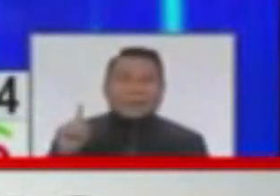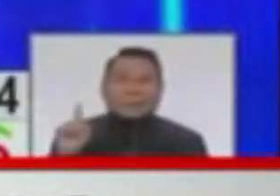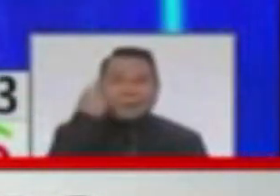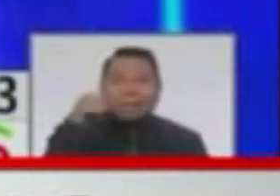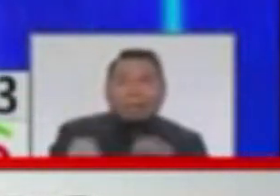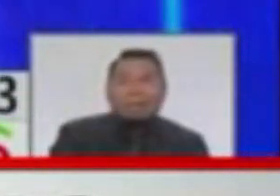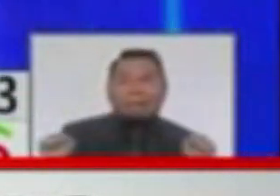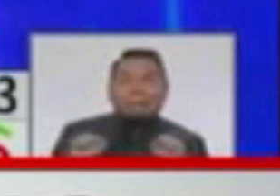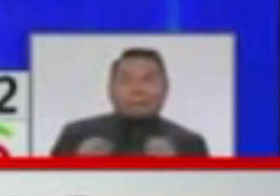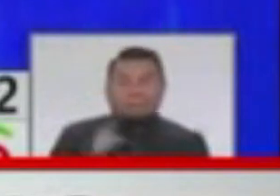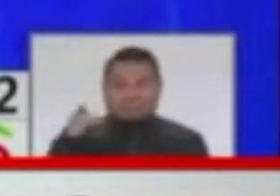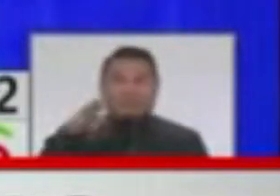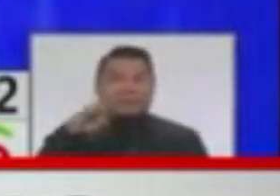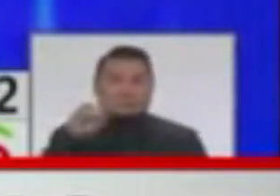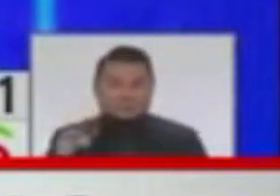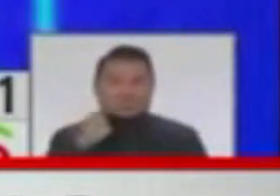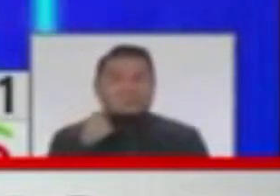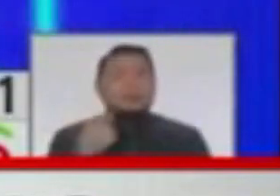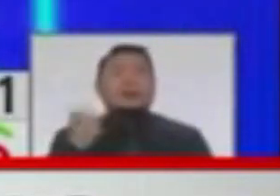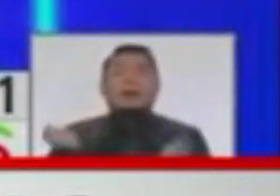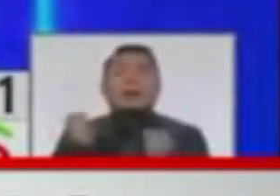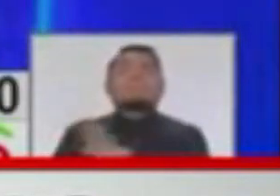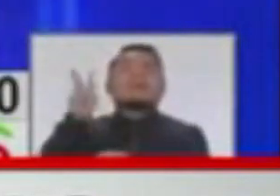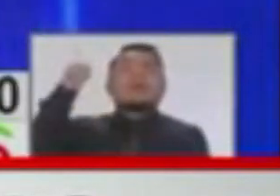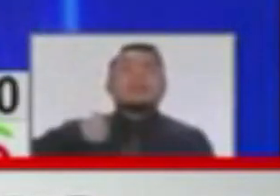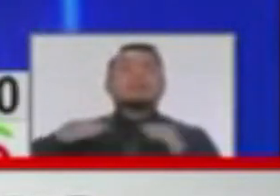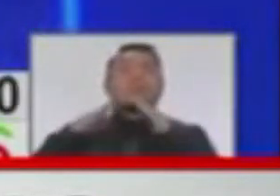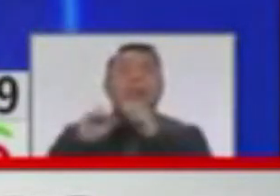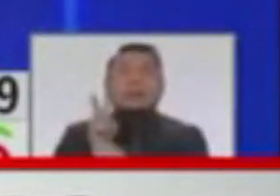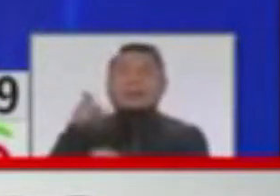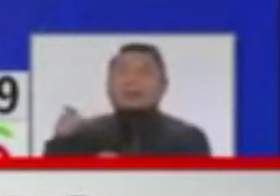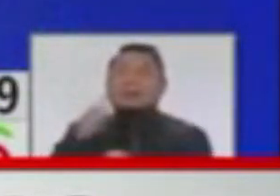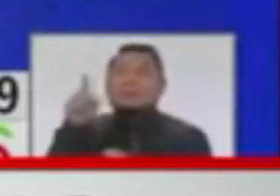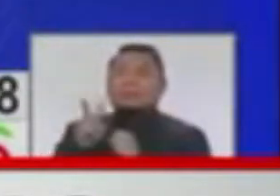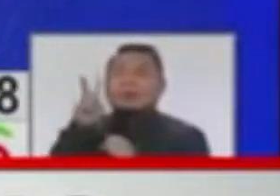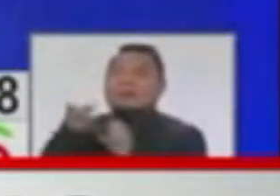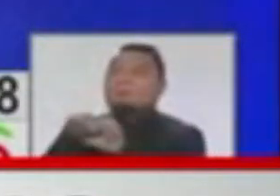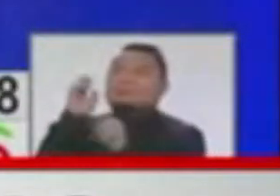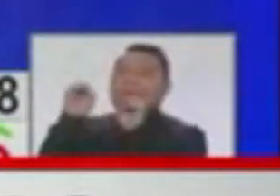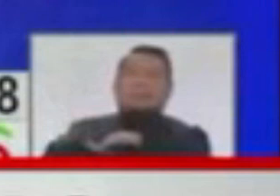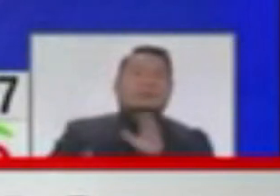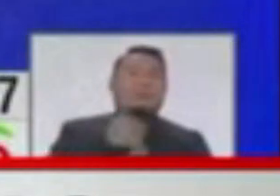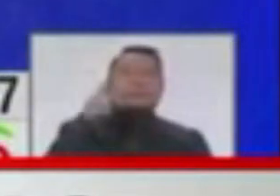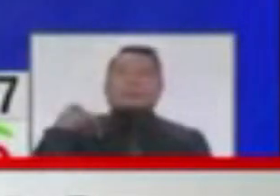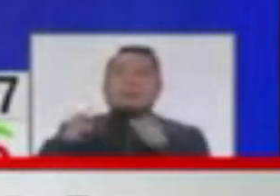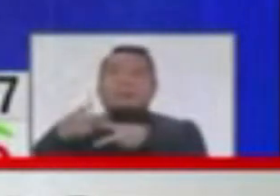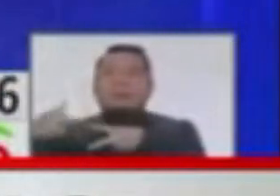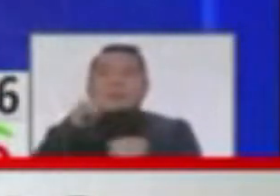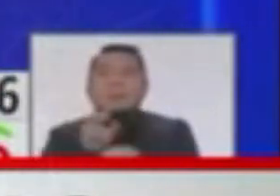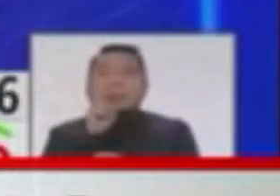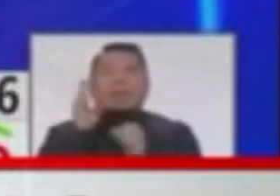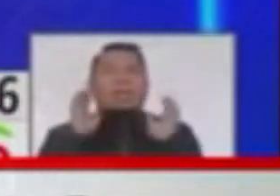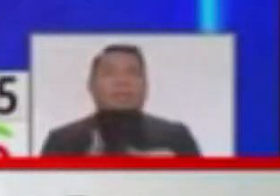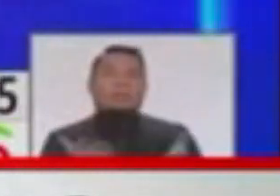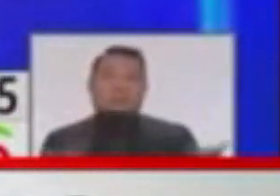en arrugar, como arrugó el señor Forsyth en medio de su gestión en La Victoria, dejando a los vecinos de La Victoria en el abandono total. Hay que